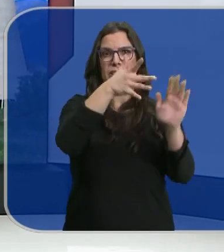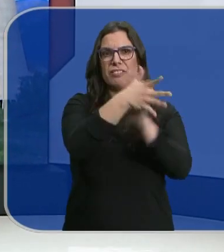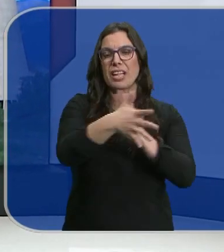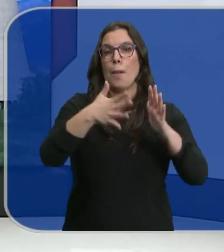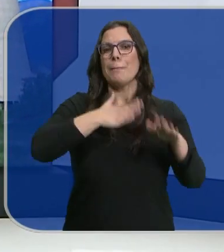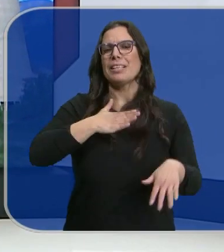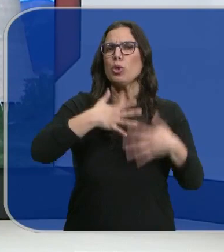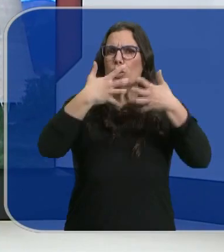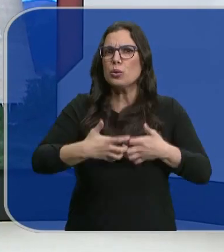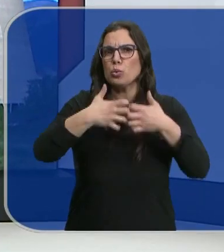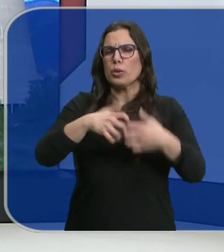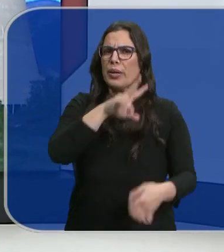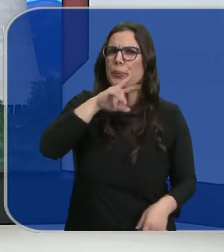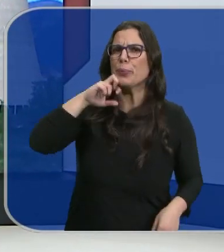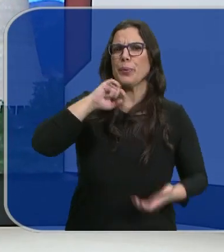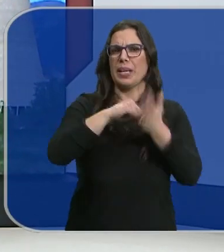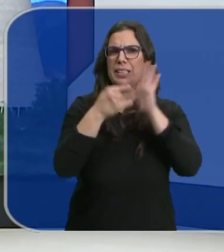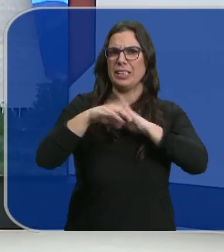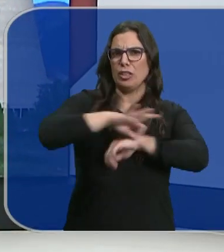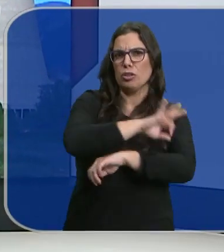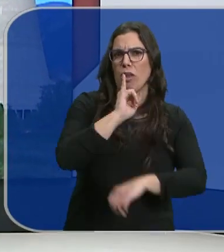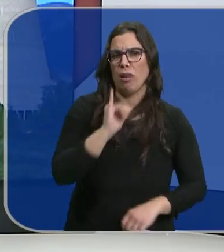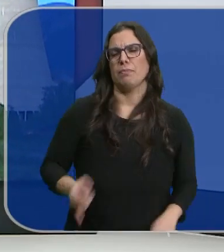patrimonio industrial de gran valor arquitectónico.